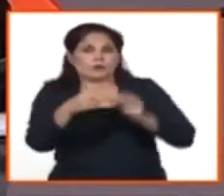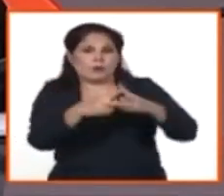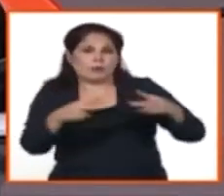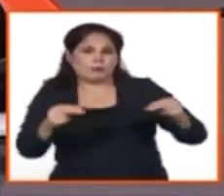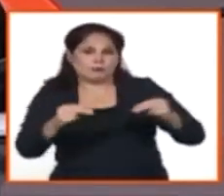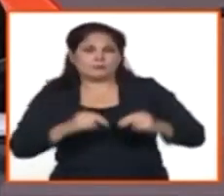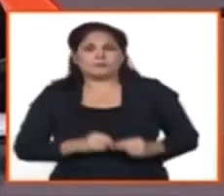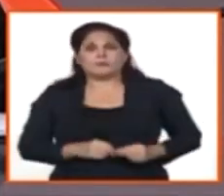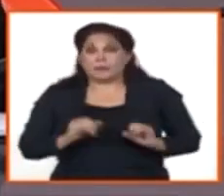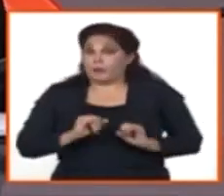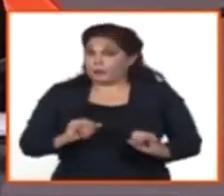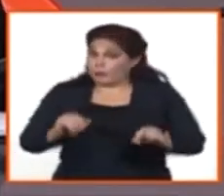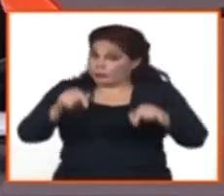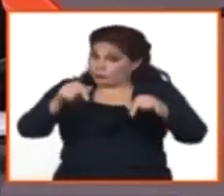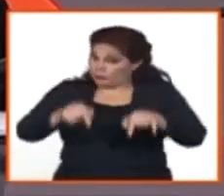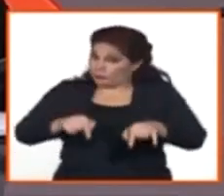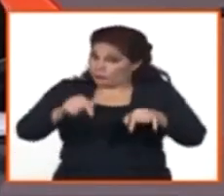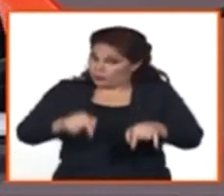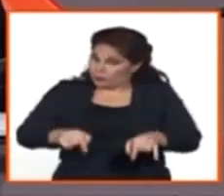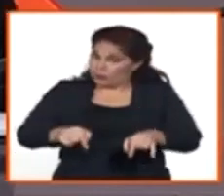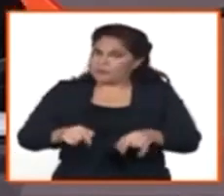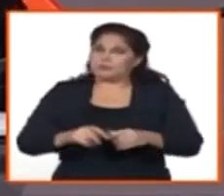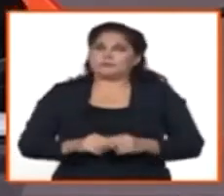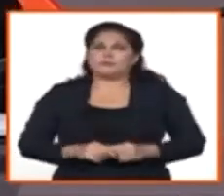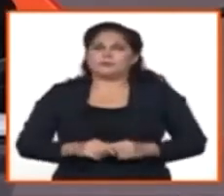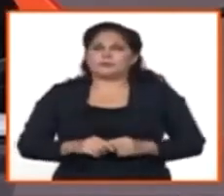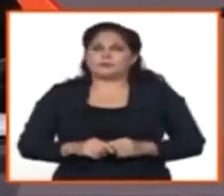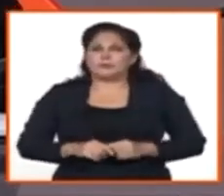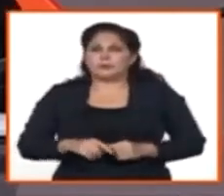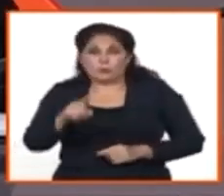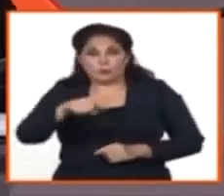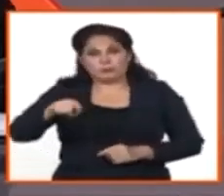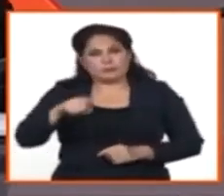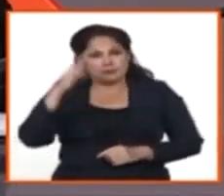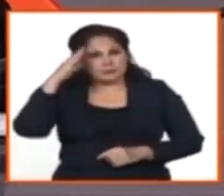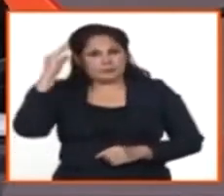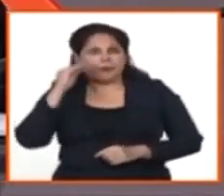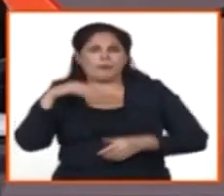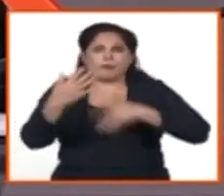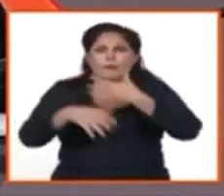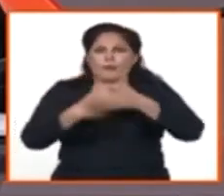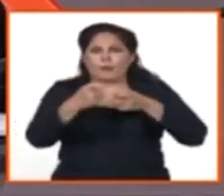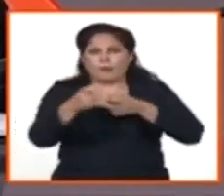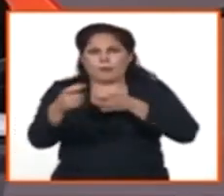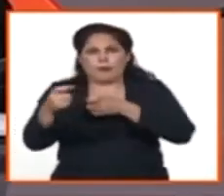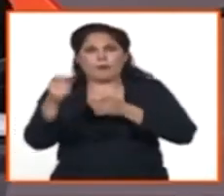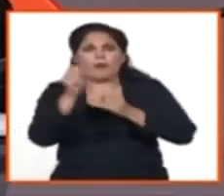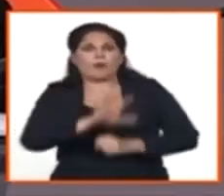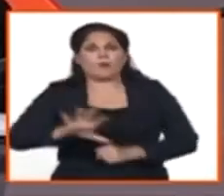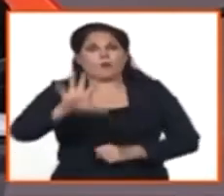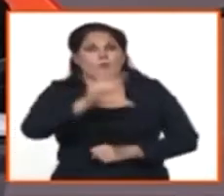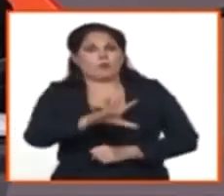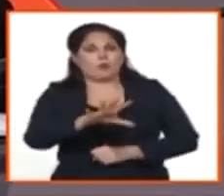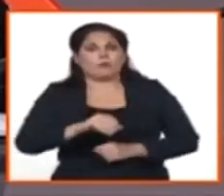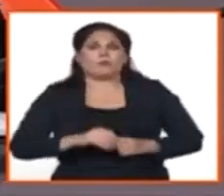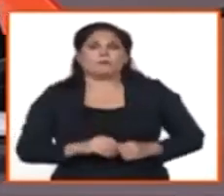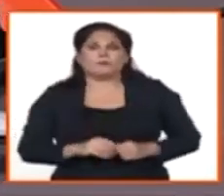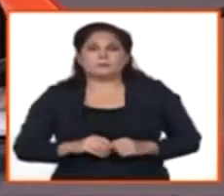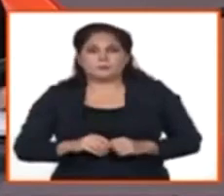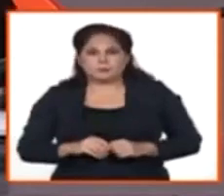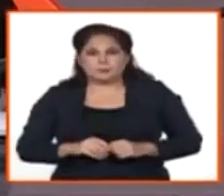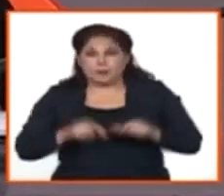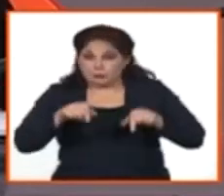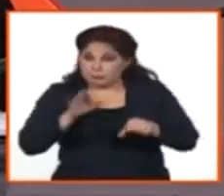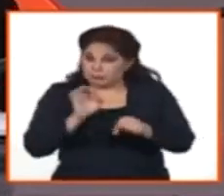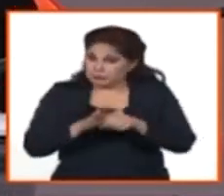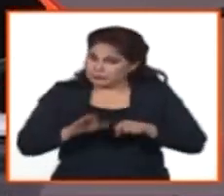Son las noticias del momento en esta dinámica, sin duda, que es el conflicto en Europa y que está teniendo impacto a nivel mundial. Con ella comenzamos